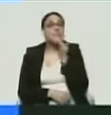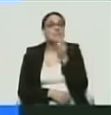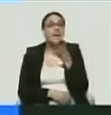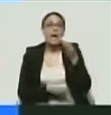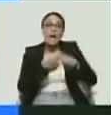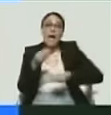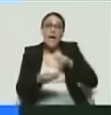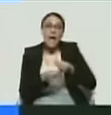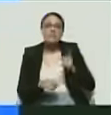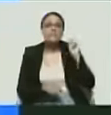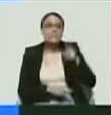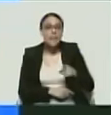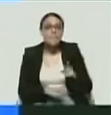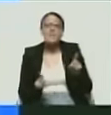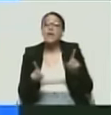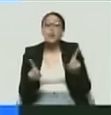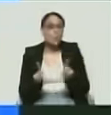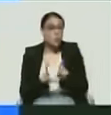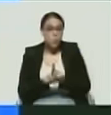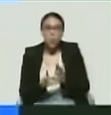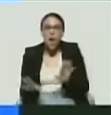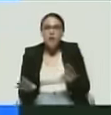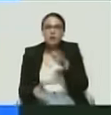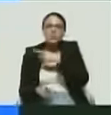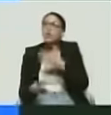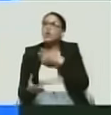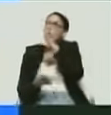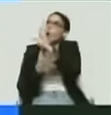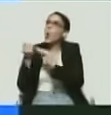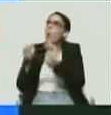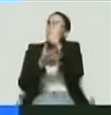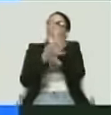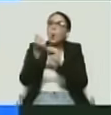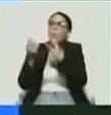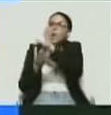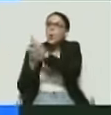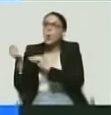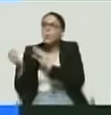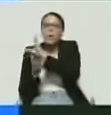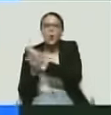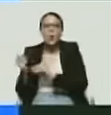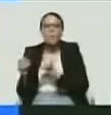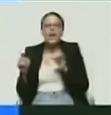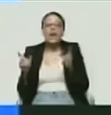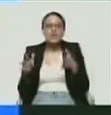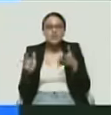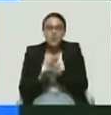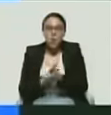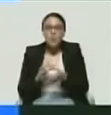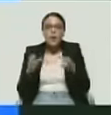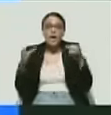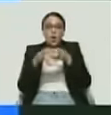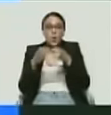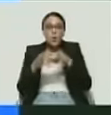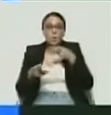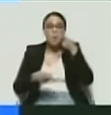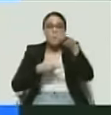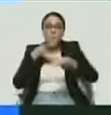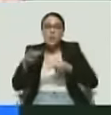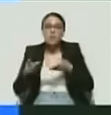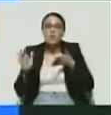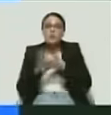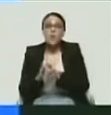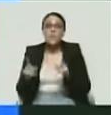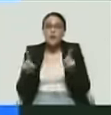en Alemania, las mismas igualitas. Son las mismas expresiones de partidos de extrema derecha como Vox, o como lo que